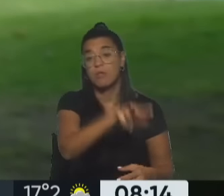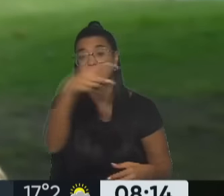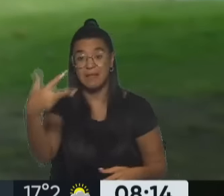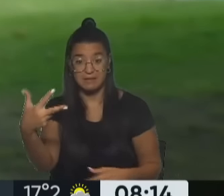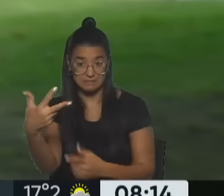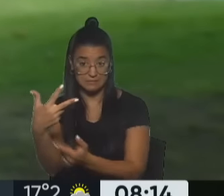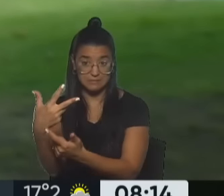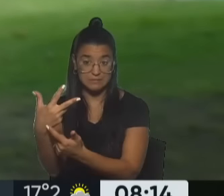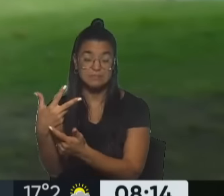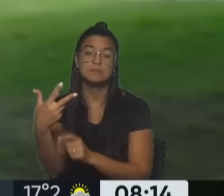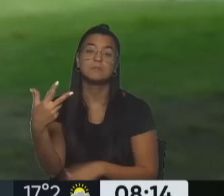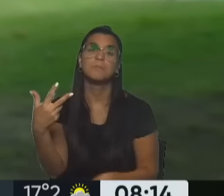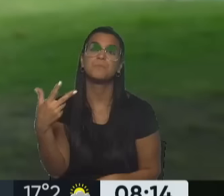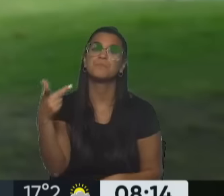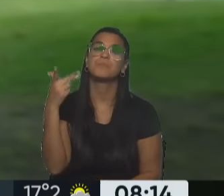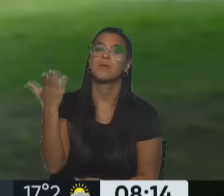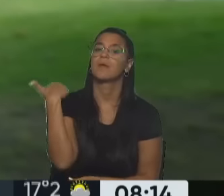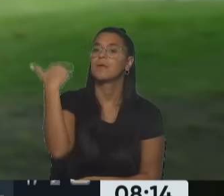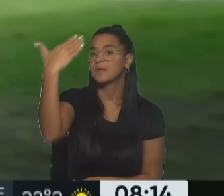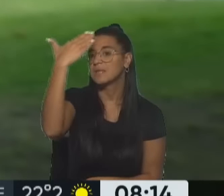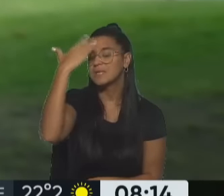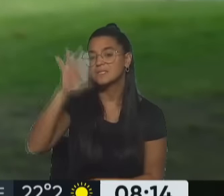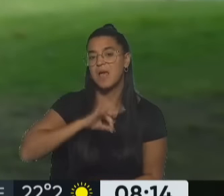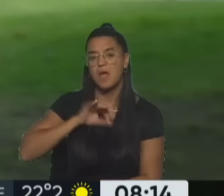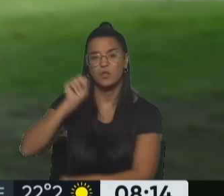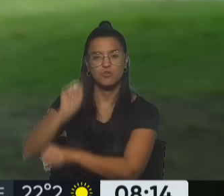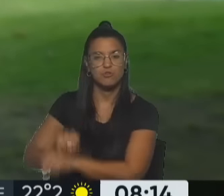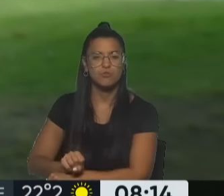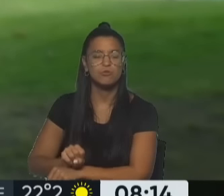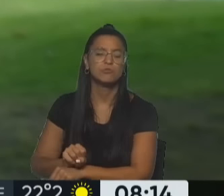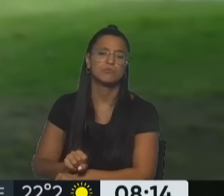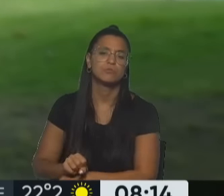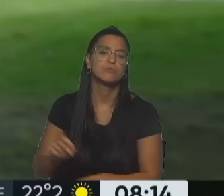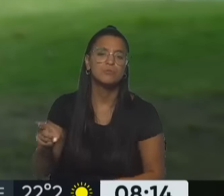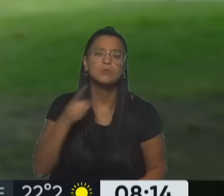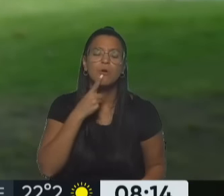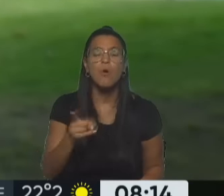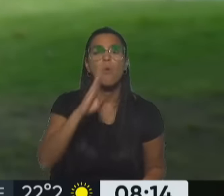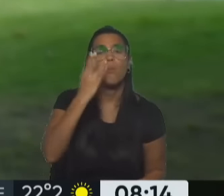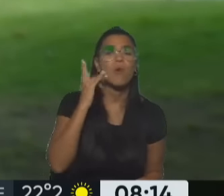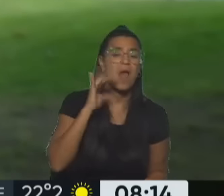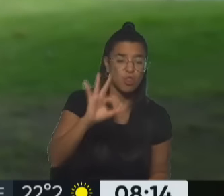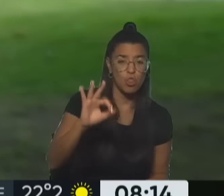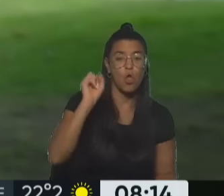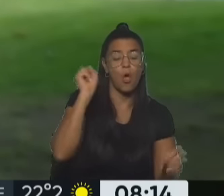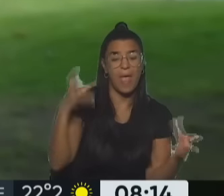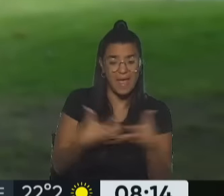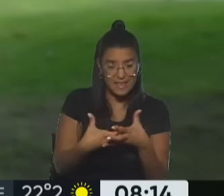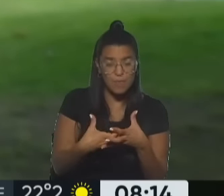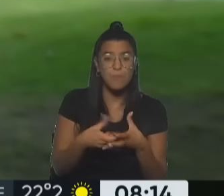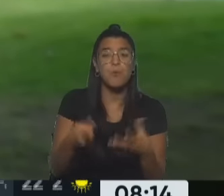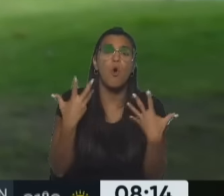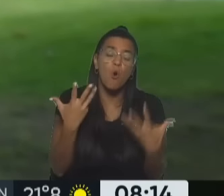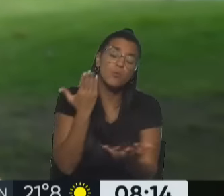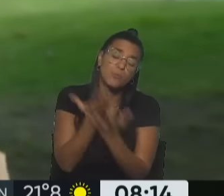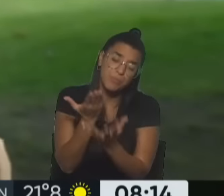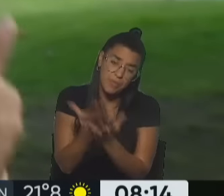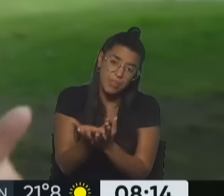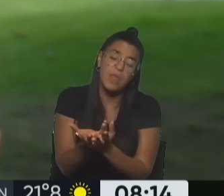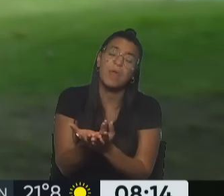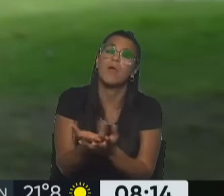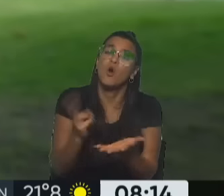3 fueron condenados ayer a 15 años. A pesar de que Burlando y el equipo van a apelar, por supuesto, esto, y por el